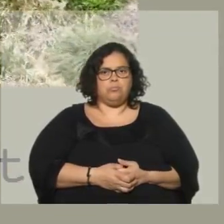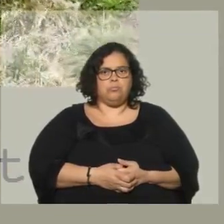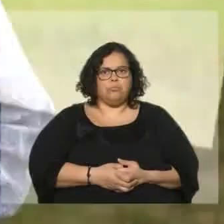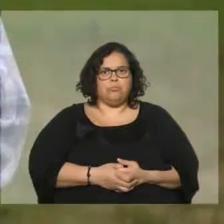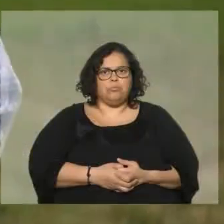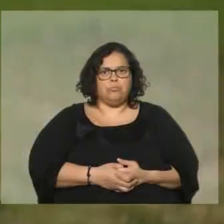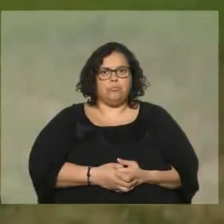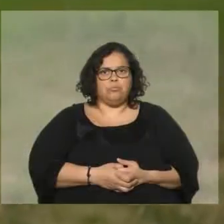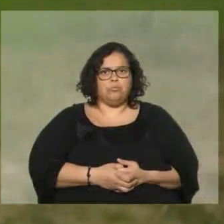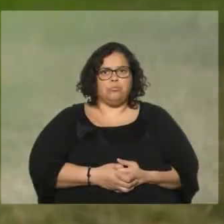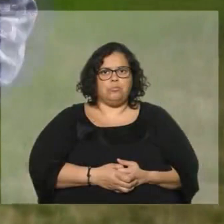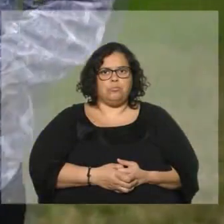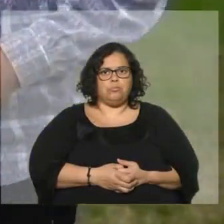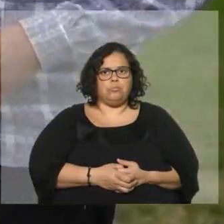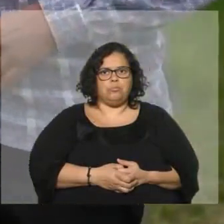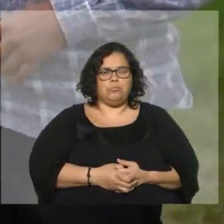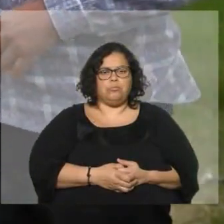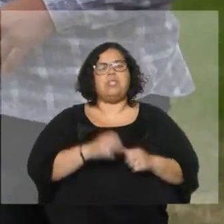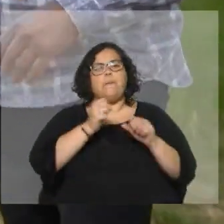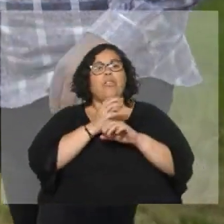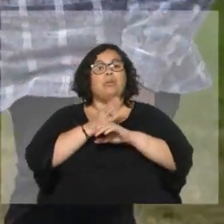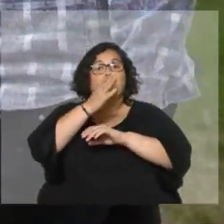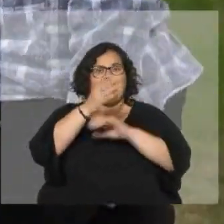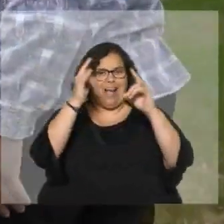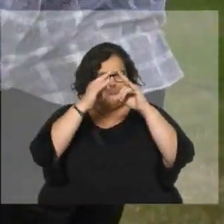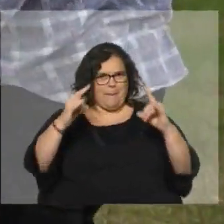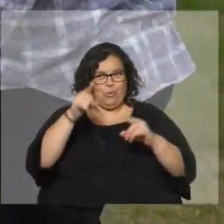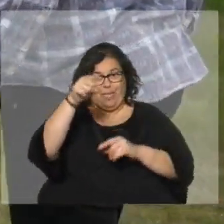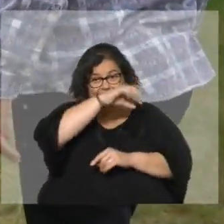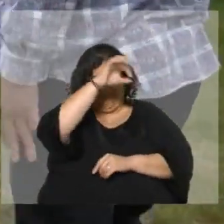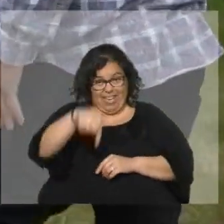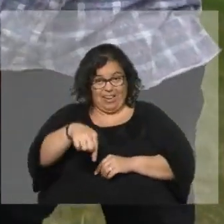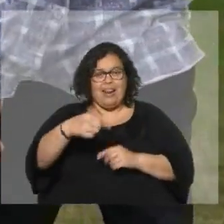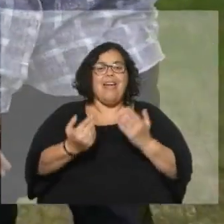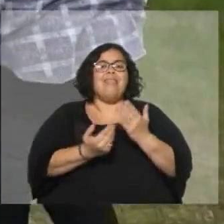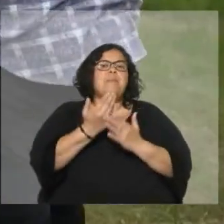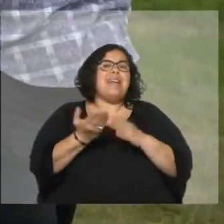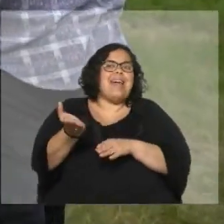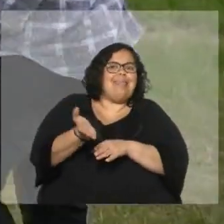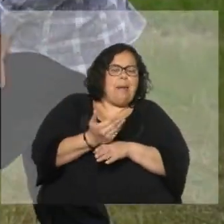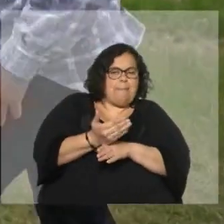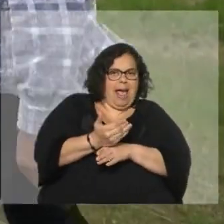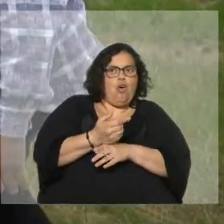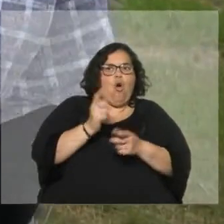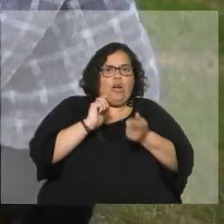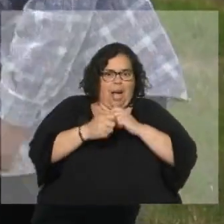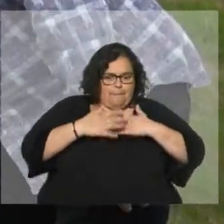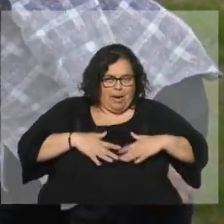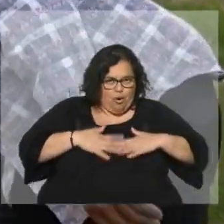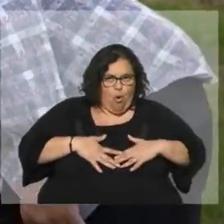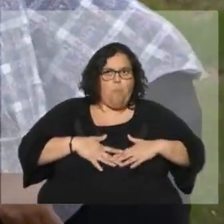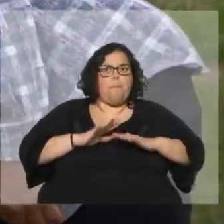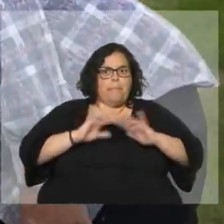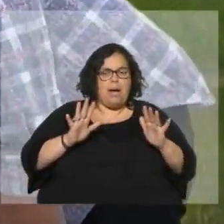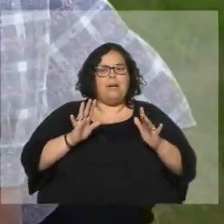Si te parece, vamos al campamento. Porque ustedes vienen bien tempranito de mañana. Sí, nosotros venimos temprano de mañana, nos cambiamos. Sí. Viene